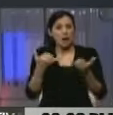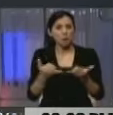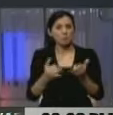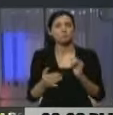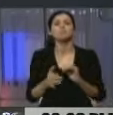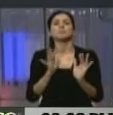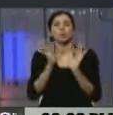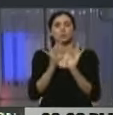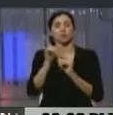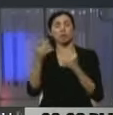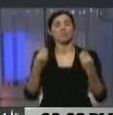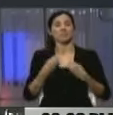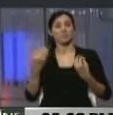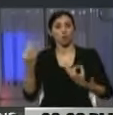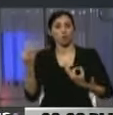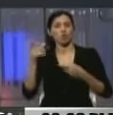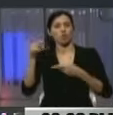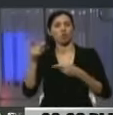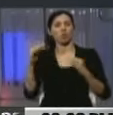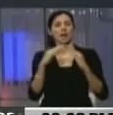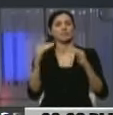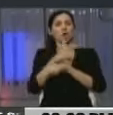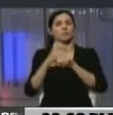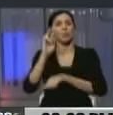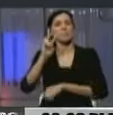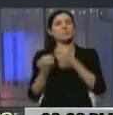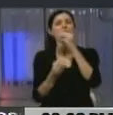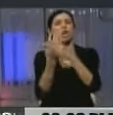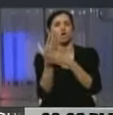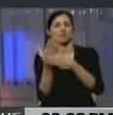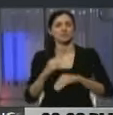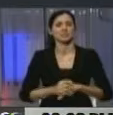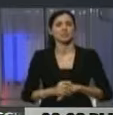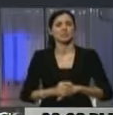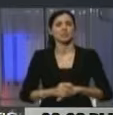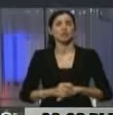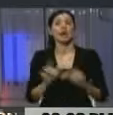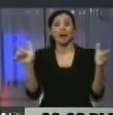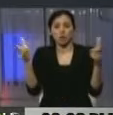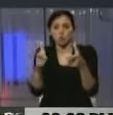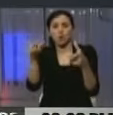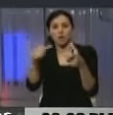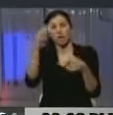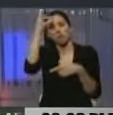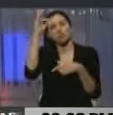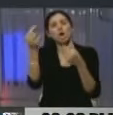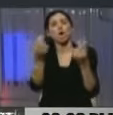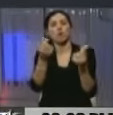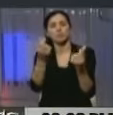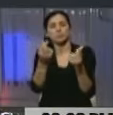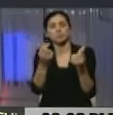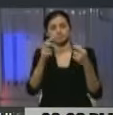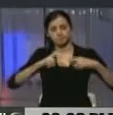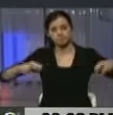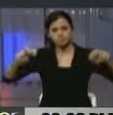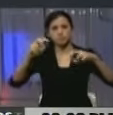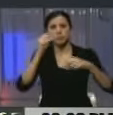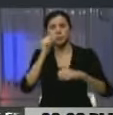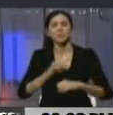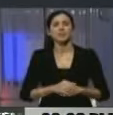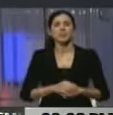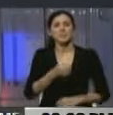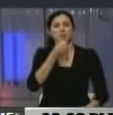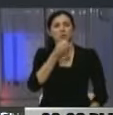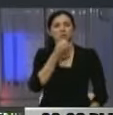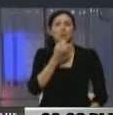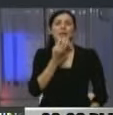nos vamos a trasladar en vivo y en directo al Palacio de Gobierno, al Palacio de Miraflores. Allí se desarrolla una reunión del Consejo Económico. Nuestro compañero Luis Enrique Araujo está en el